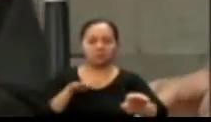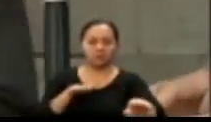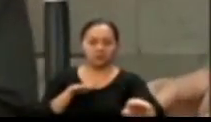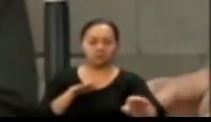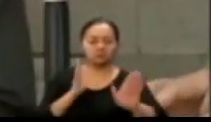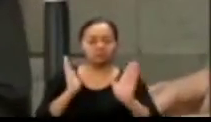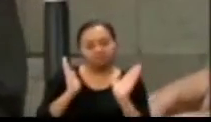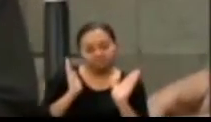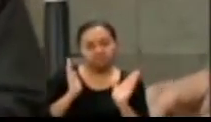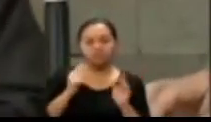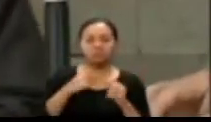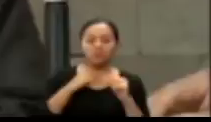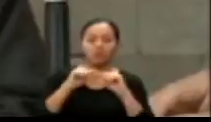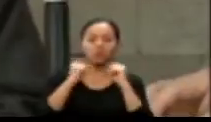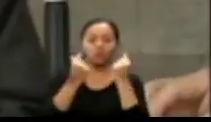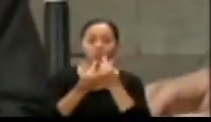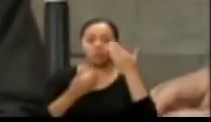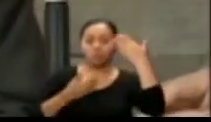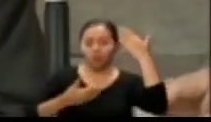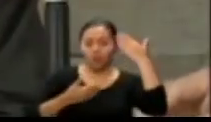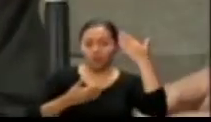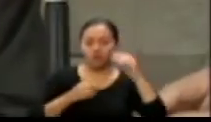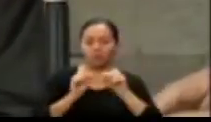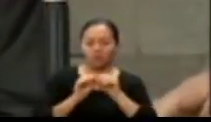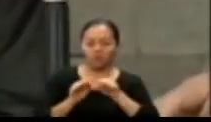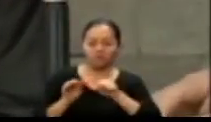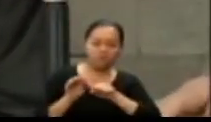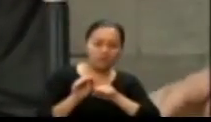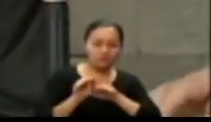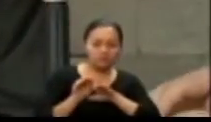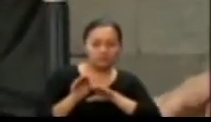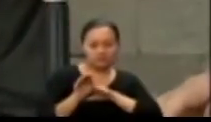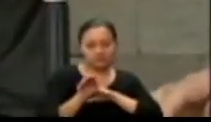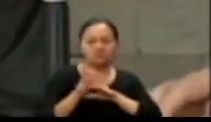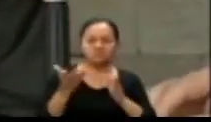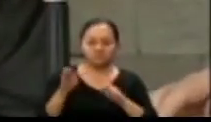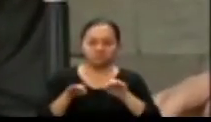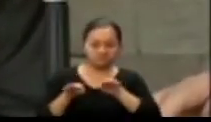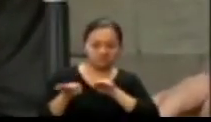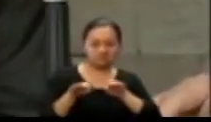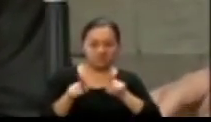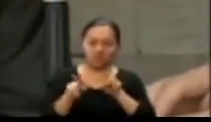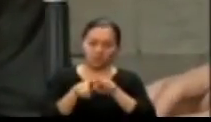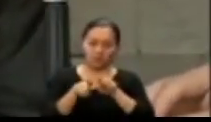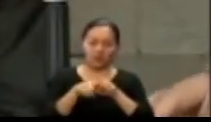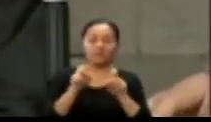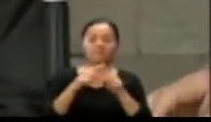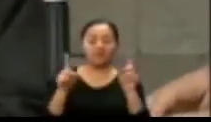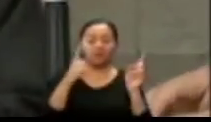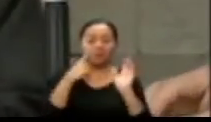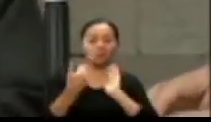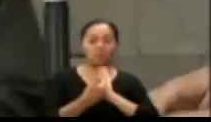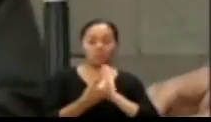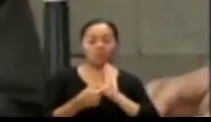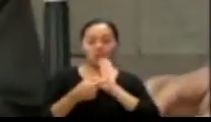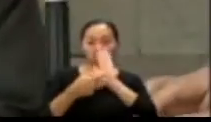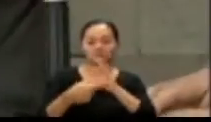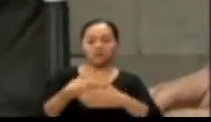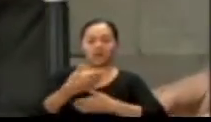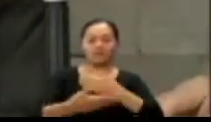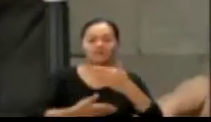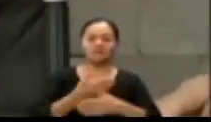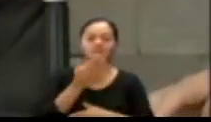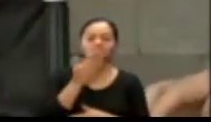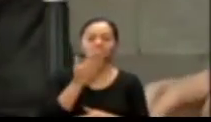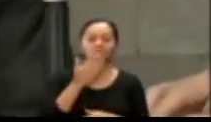mí el Movimiento 5 Estrellas puede dar una demostración importante de avance. Y nosotros cada manifestación